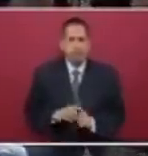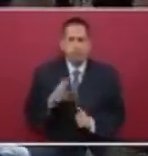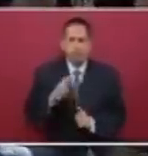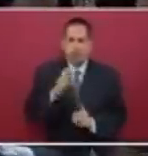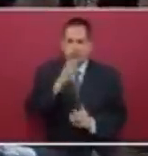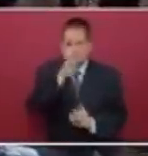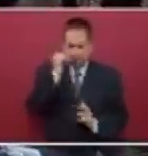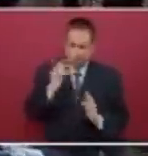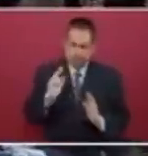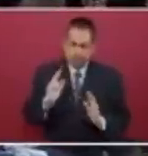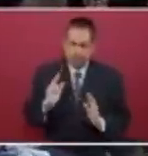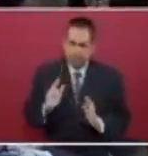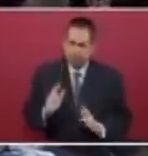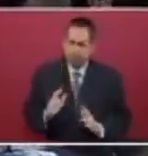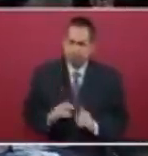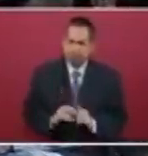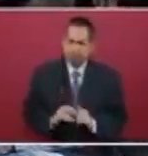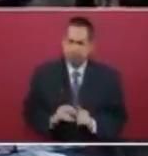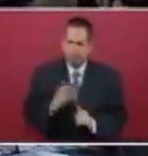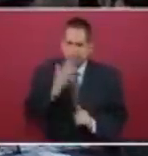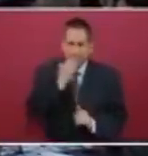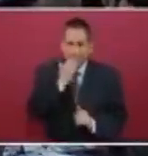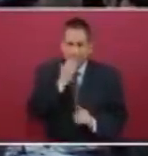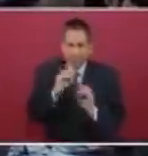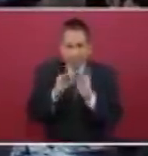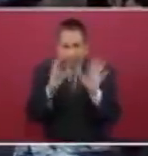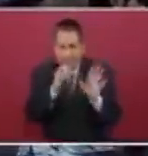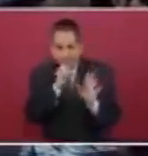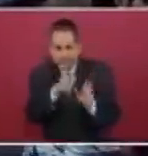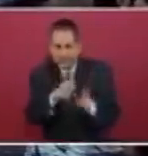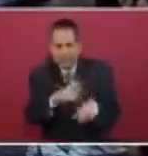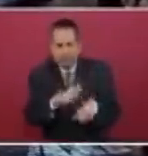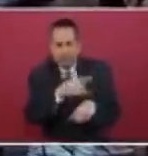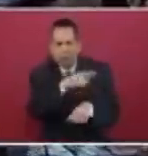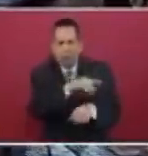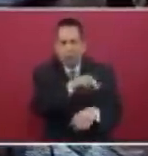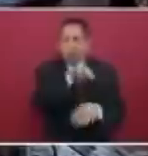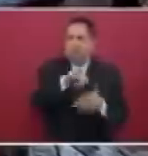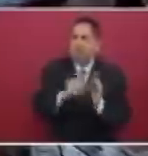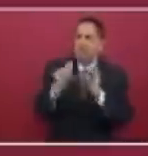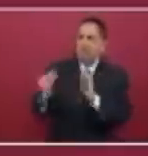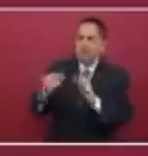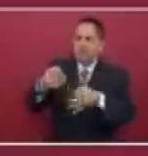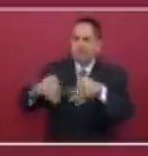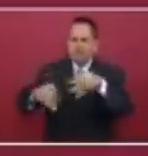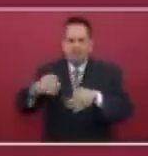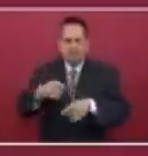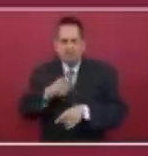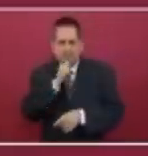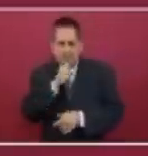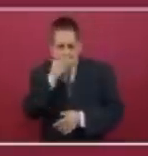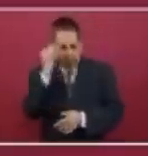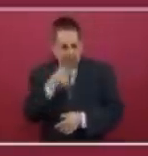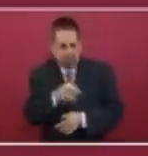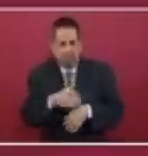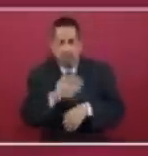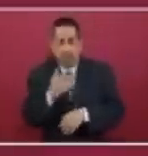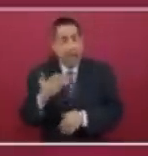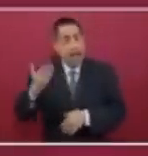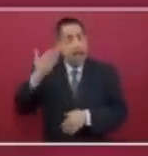sé viena bien el por qué continúan porque al